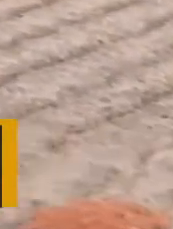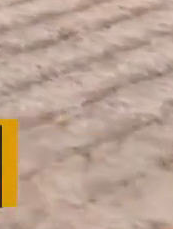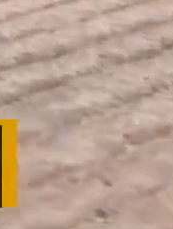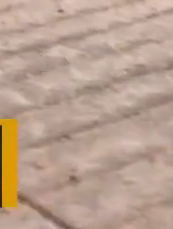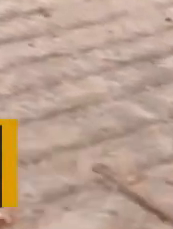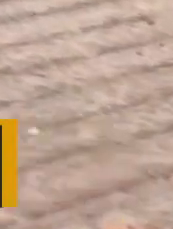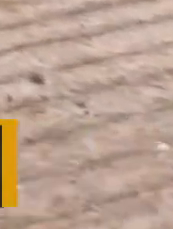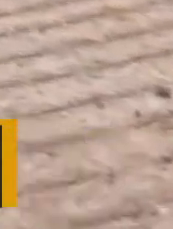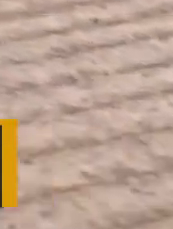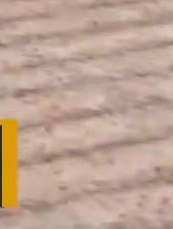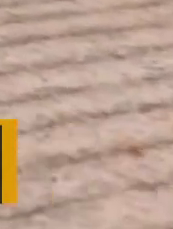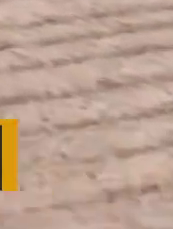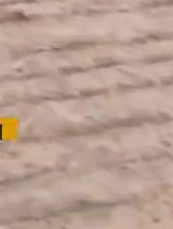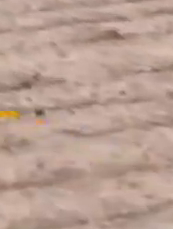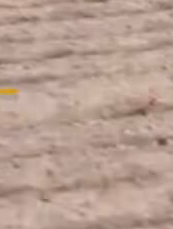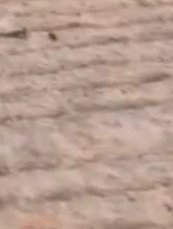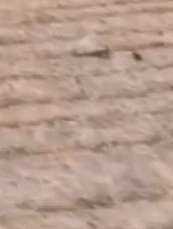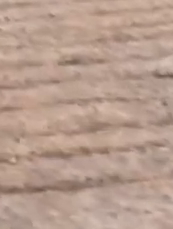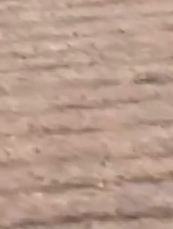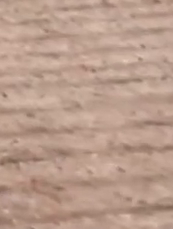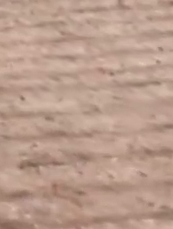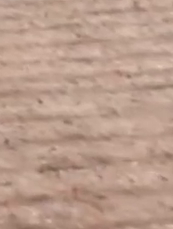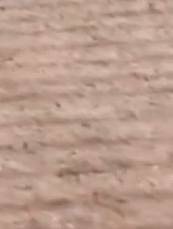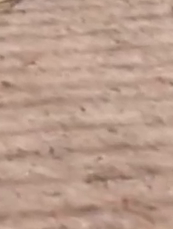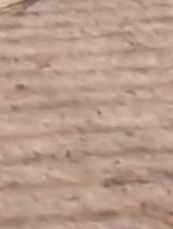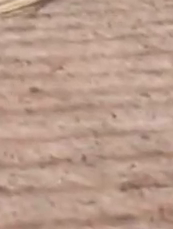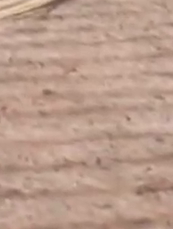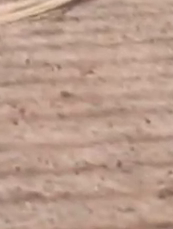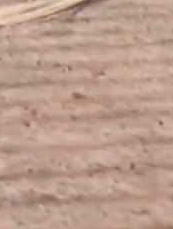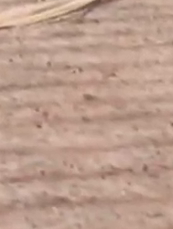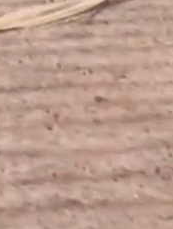estrenan alcantarillado pluvial y sanitario.